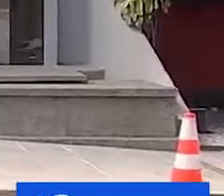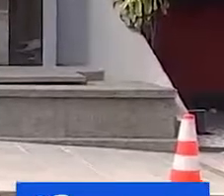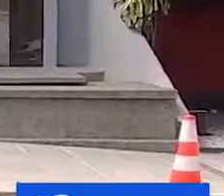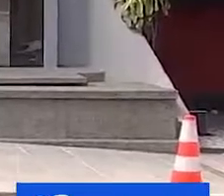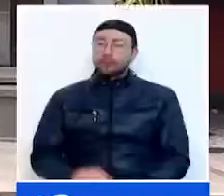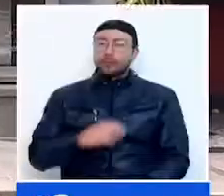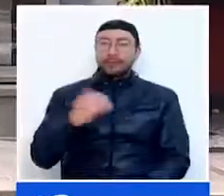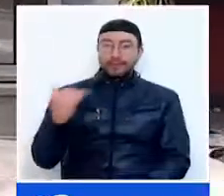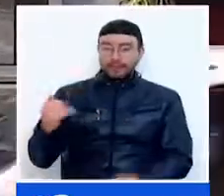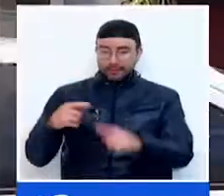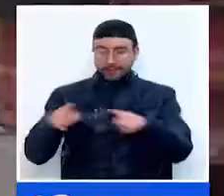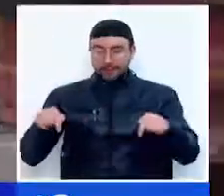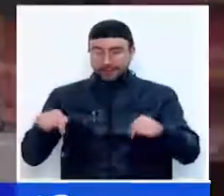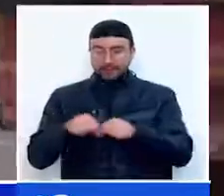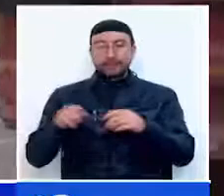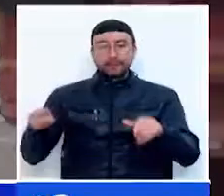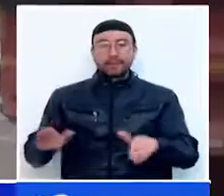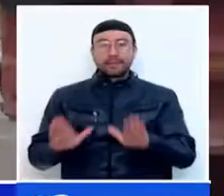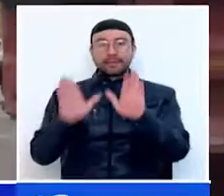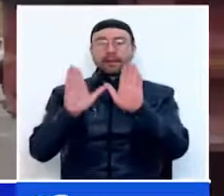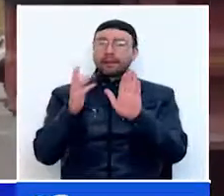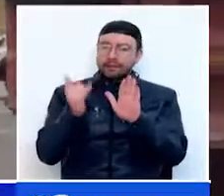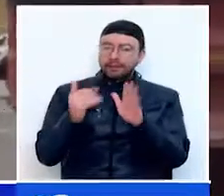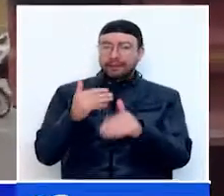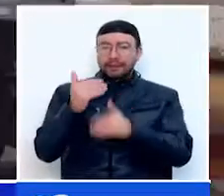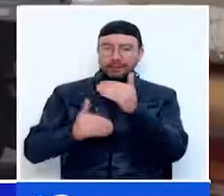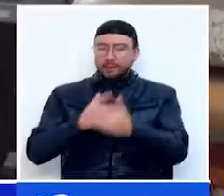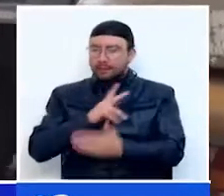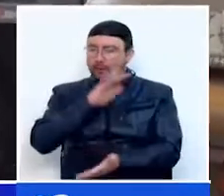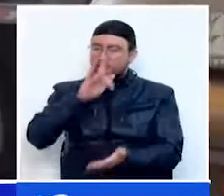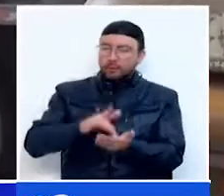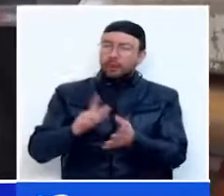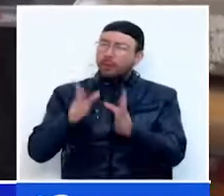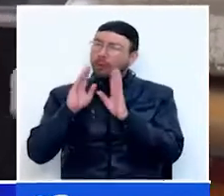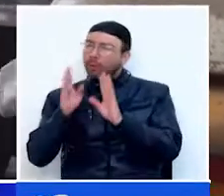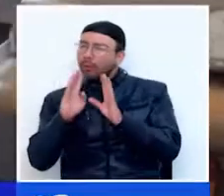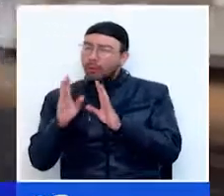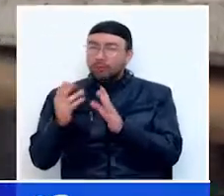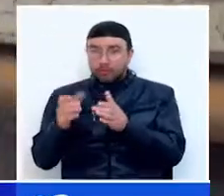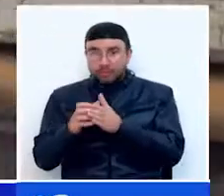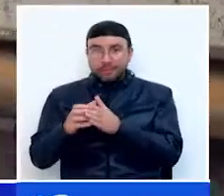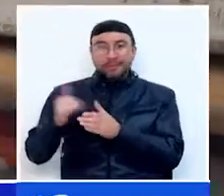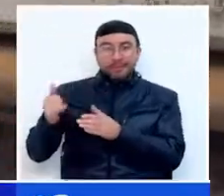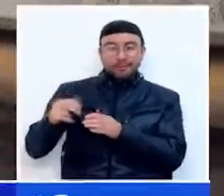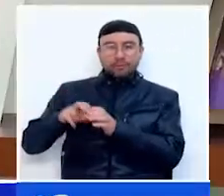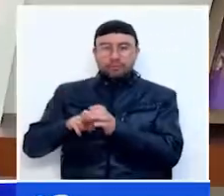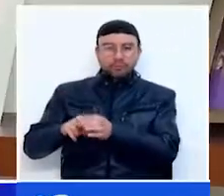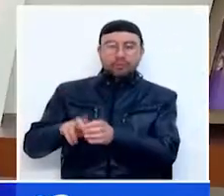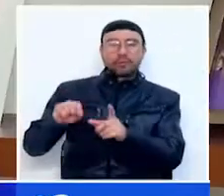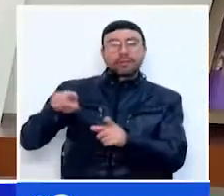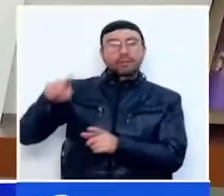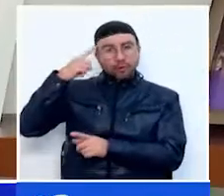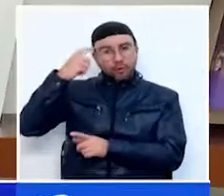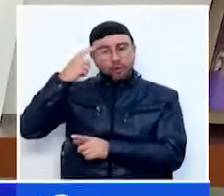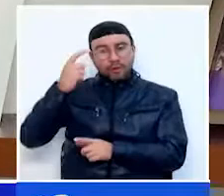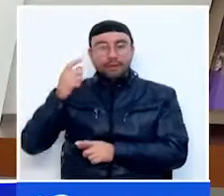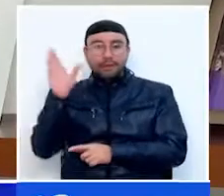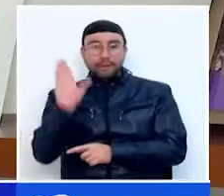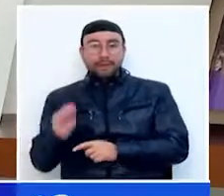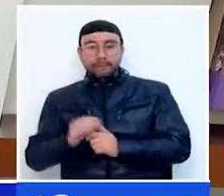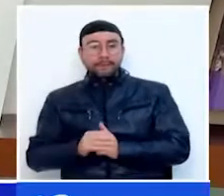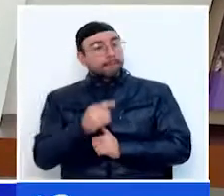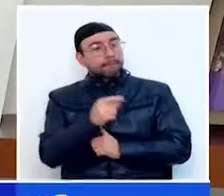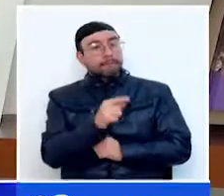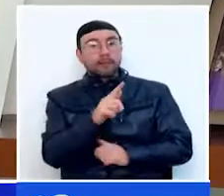En las instalaciones de la Defensoría del Pueblo se desarrolló una mesa de diálogo con el gremio de transportadores y la gobernación del Quindío. Ya estamos con Fendipetróleos